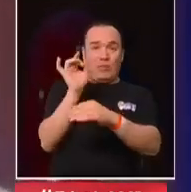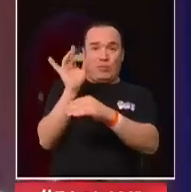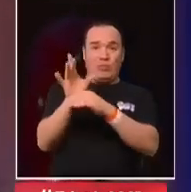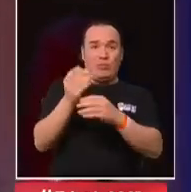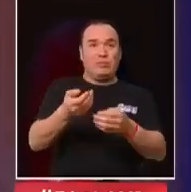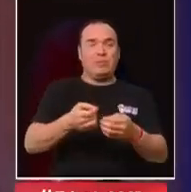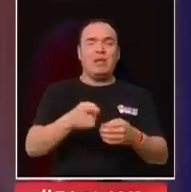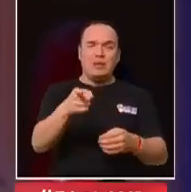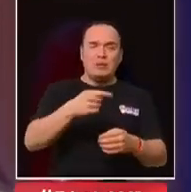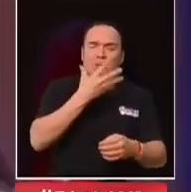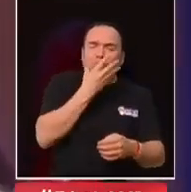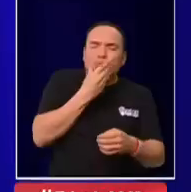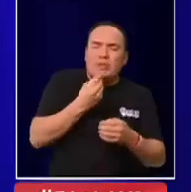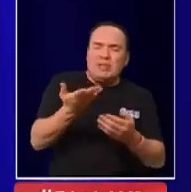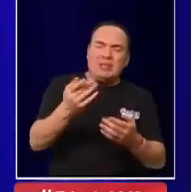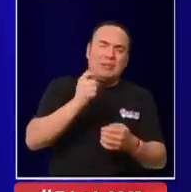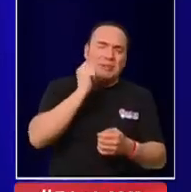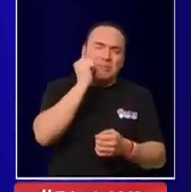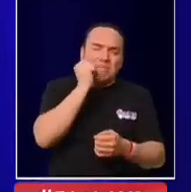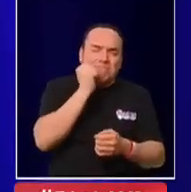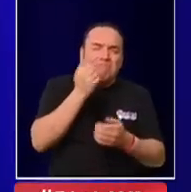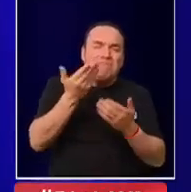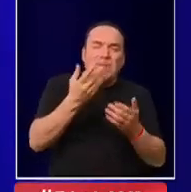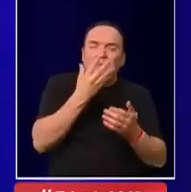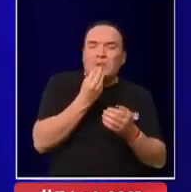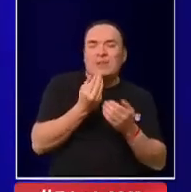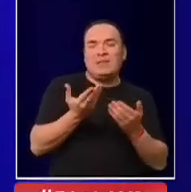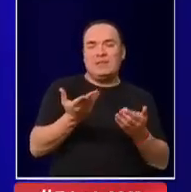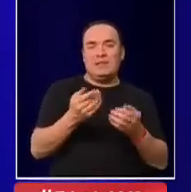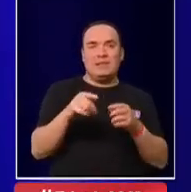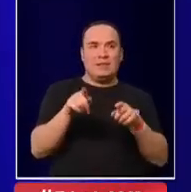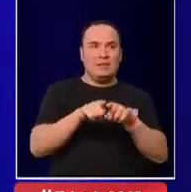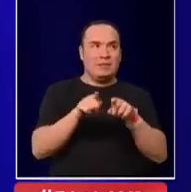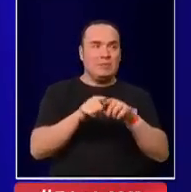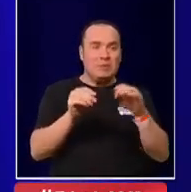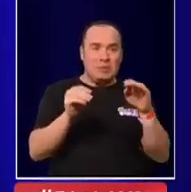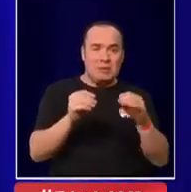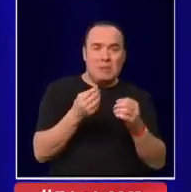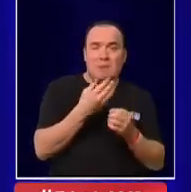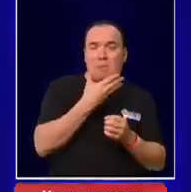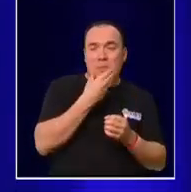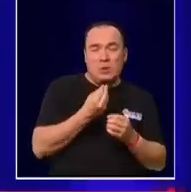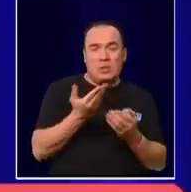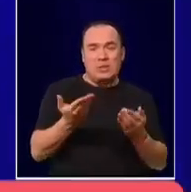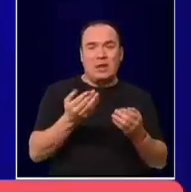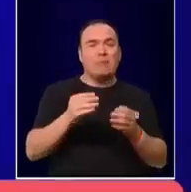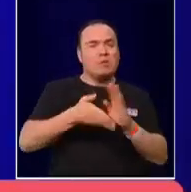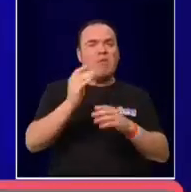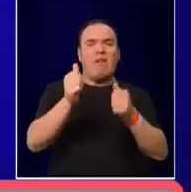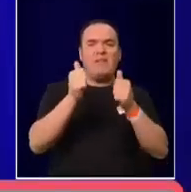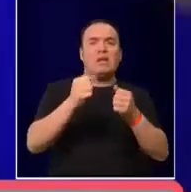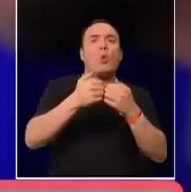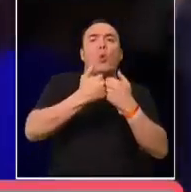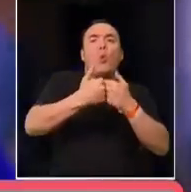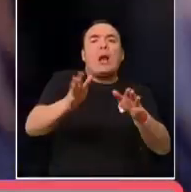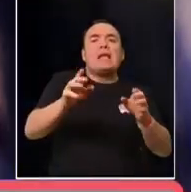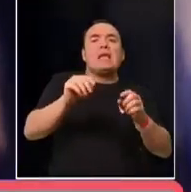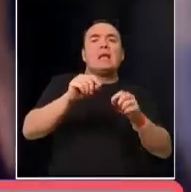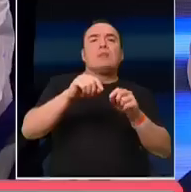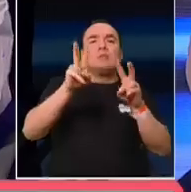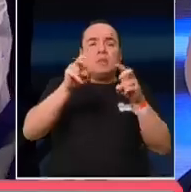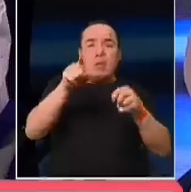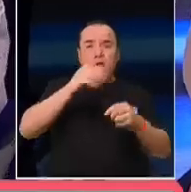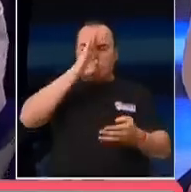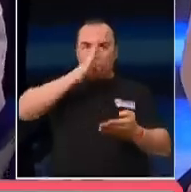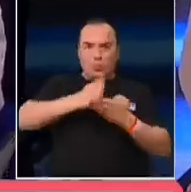Eres adorable, eres preciosa, eres linda, tienes una luz maravillosa, Josefa. Te va a ir muy, muy bien en lo que te propongas. Sigue soñando.